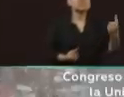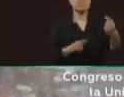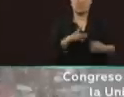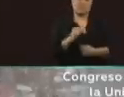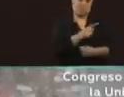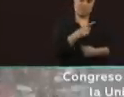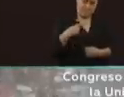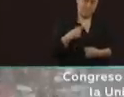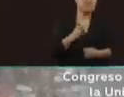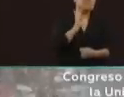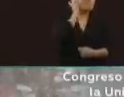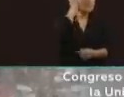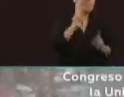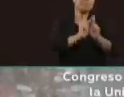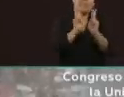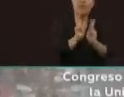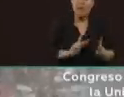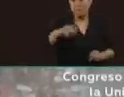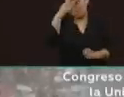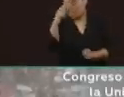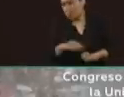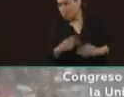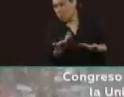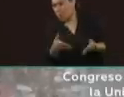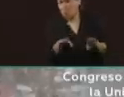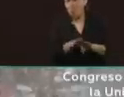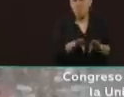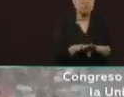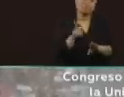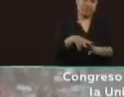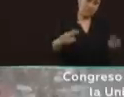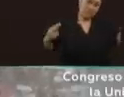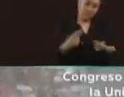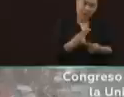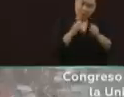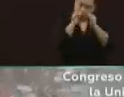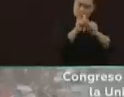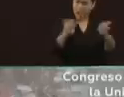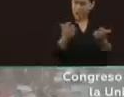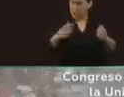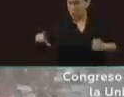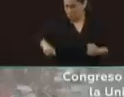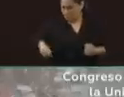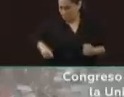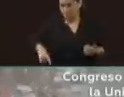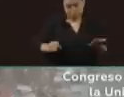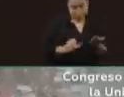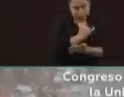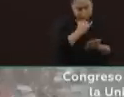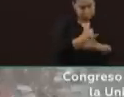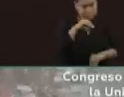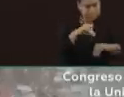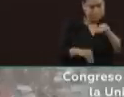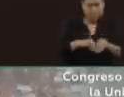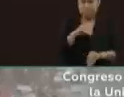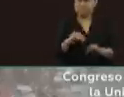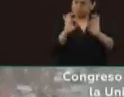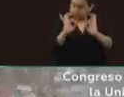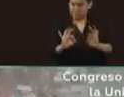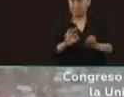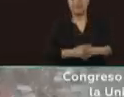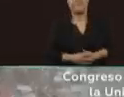solitarios. La pacificación del país necesita acciones gubernamentales bien definidas y